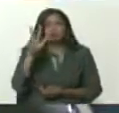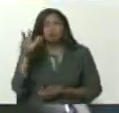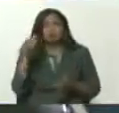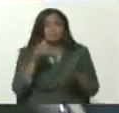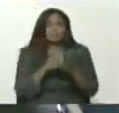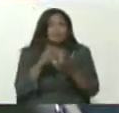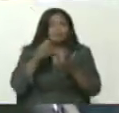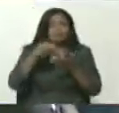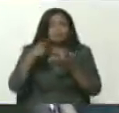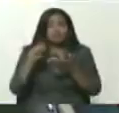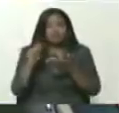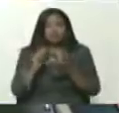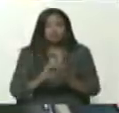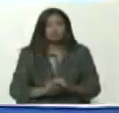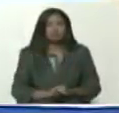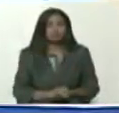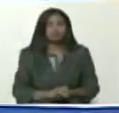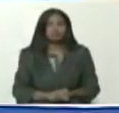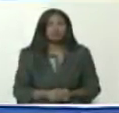748 mil firmas. ¿Cuánto?